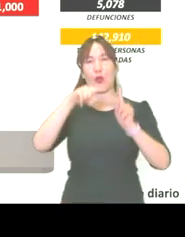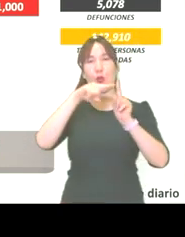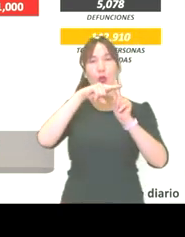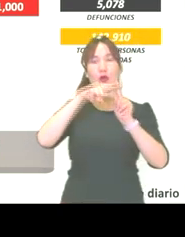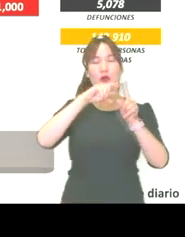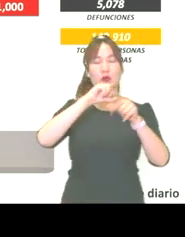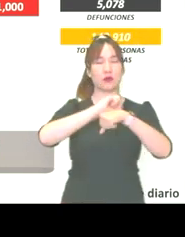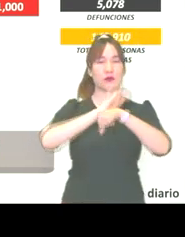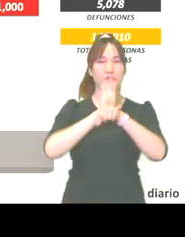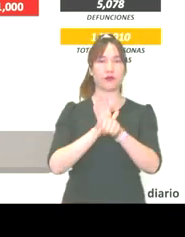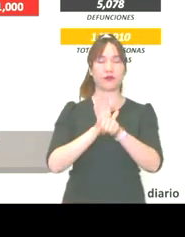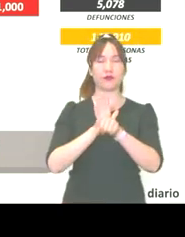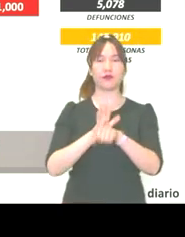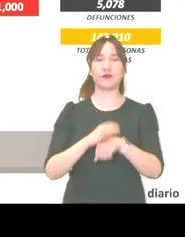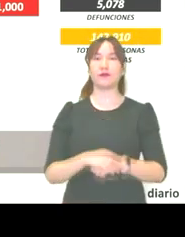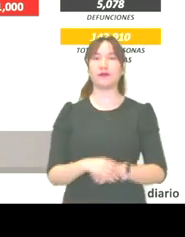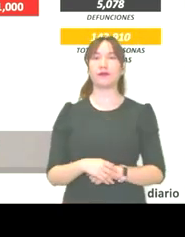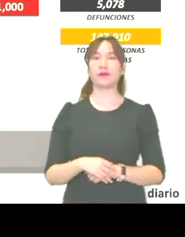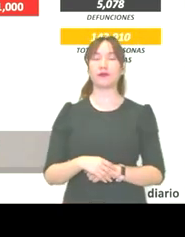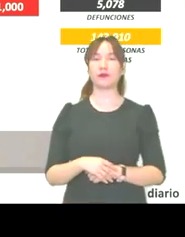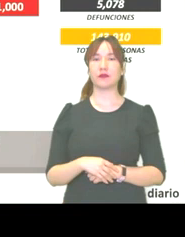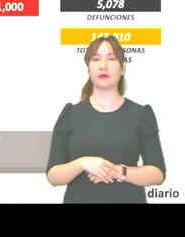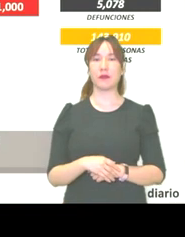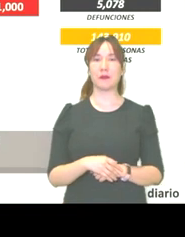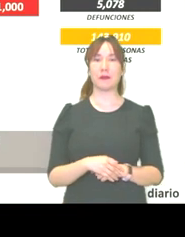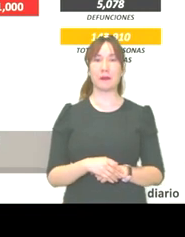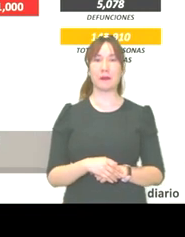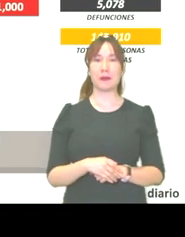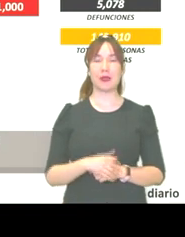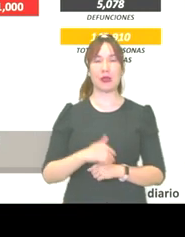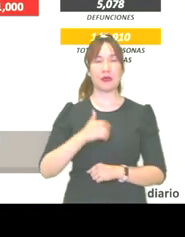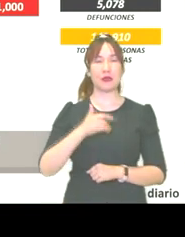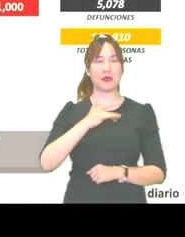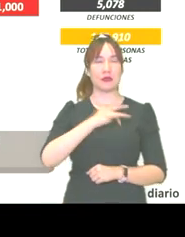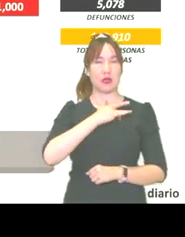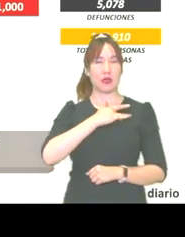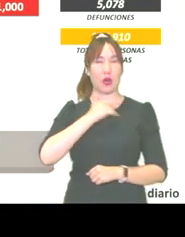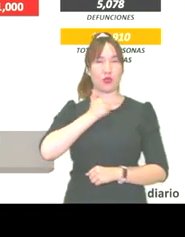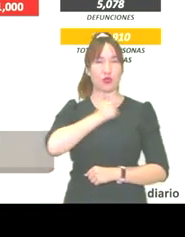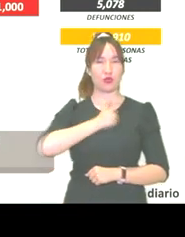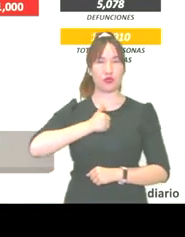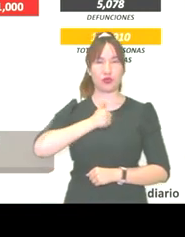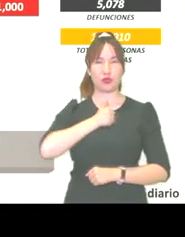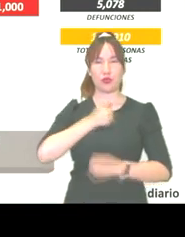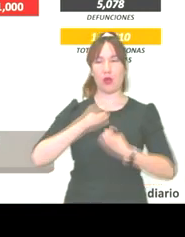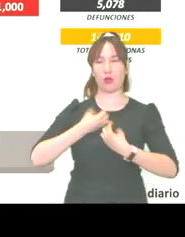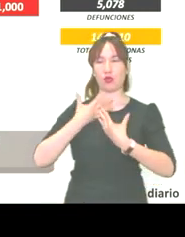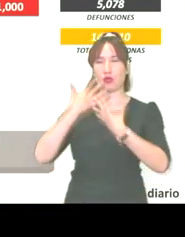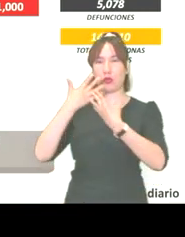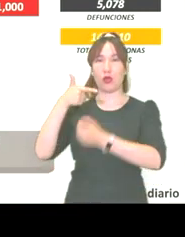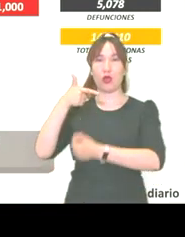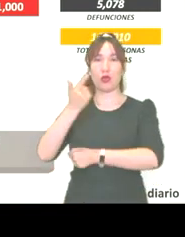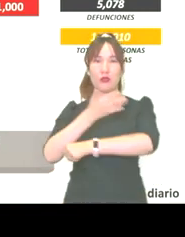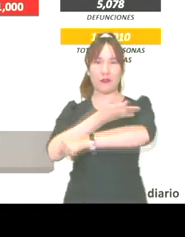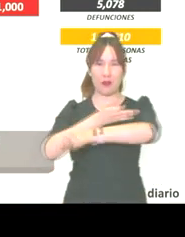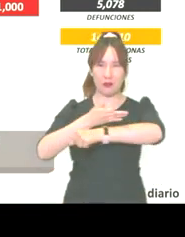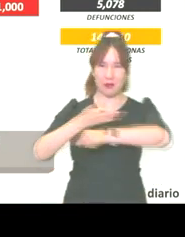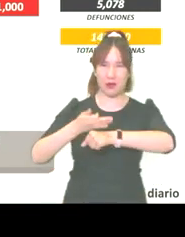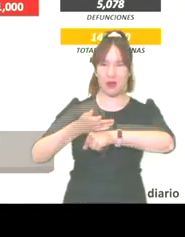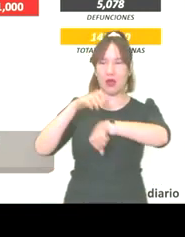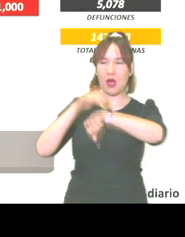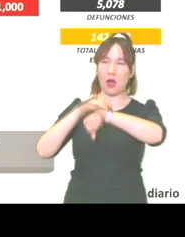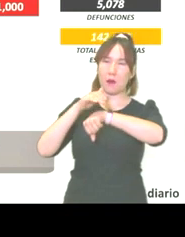a COVID-19. Y bueno, pues enviamos nuestro más sentido pésame a estas 12 familias, a sus